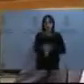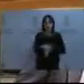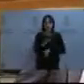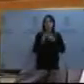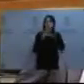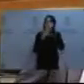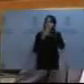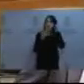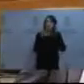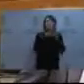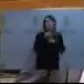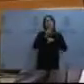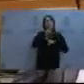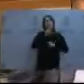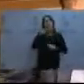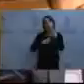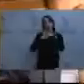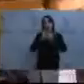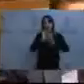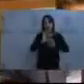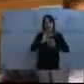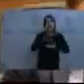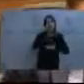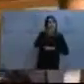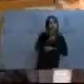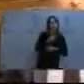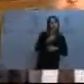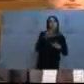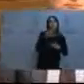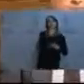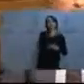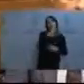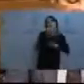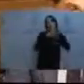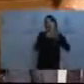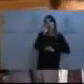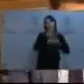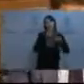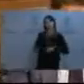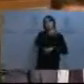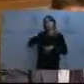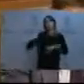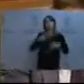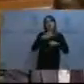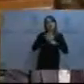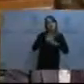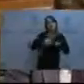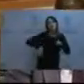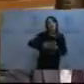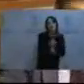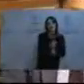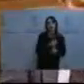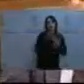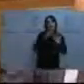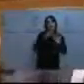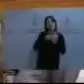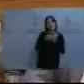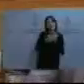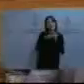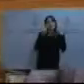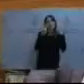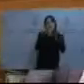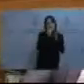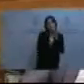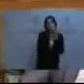vemos que la tasa de actividad es del 31%, 7,5 puntos peor que la media nacional. Quizás, como en